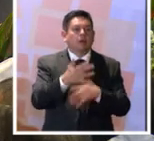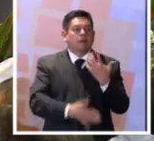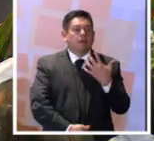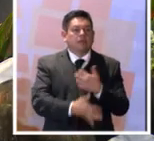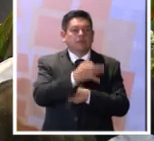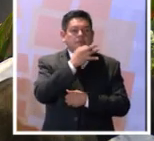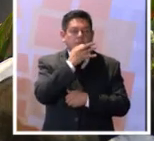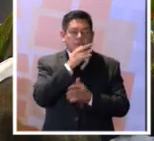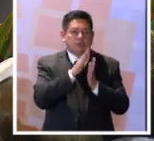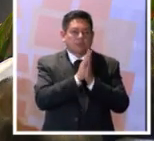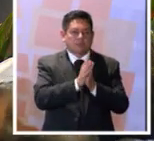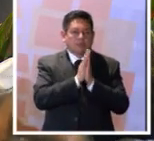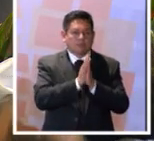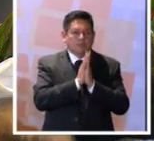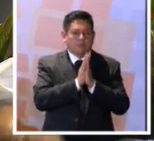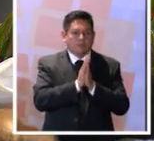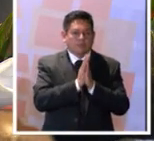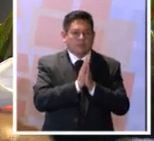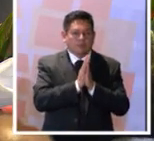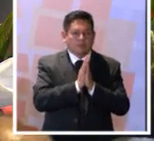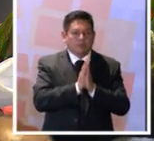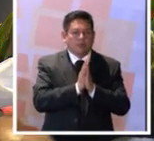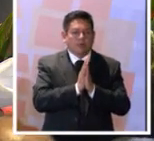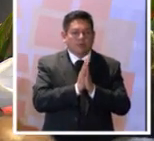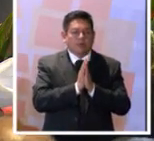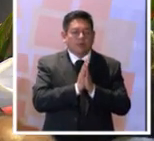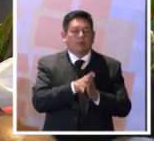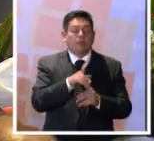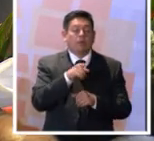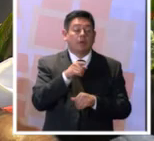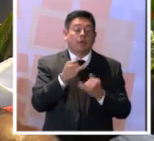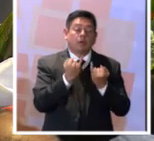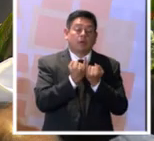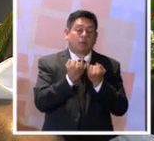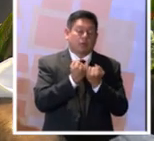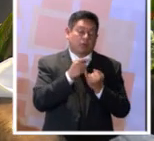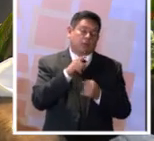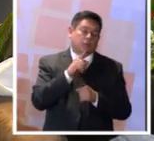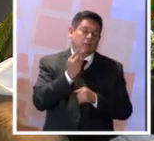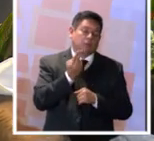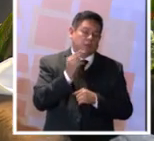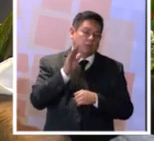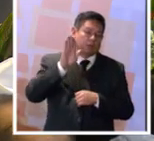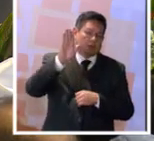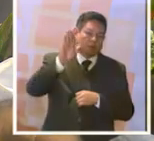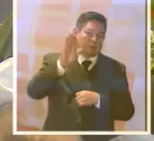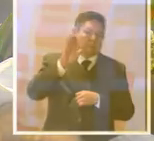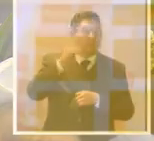15 minutos. Tenemos una solicitud, una petición.